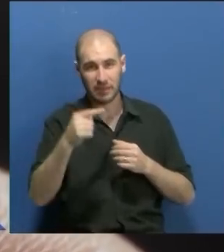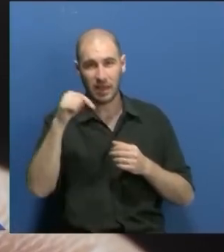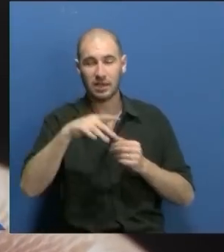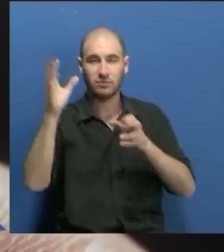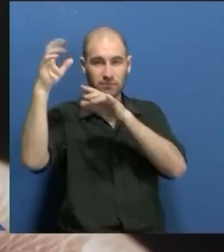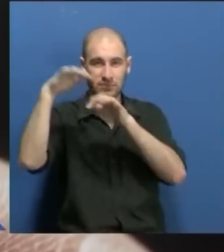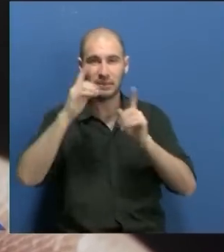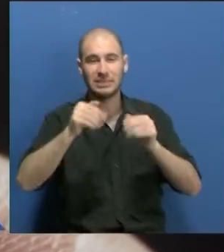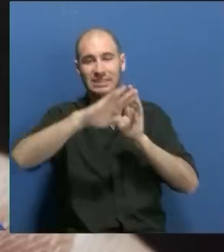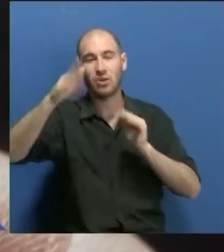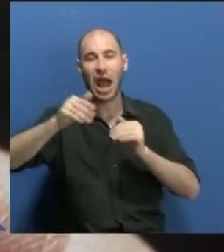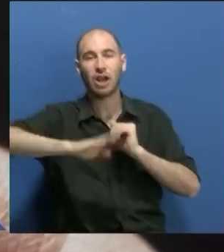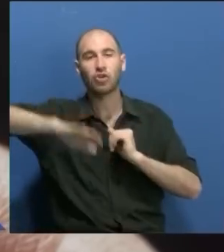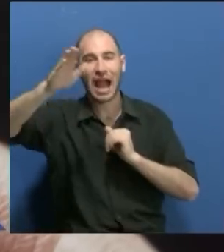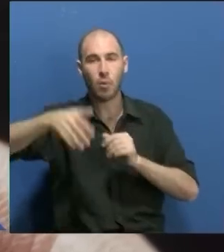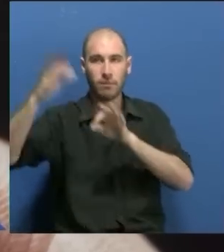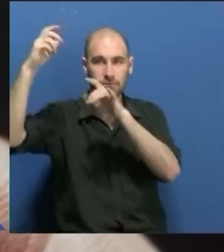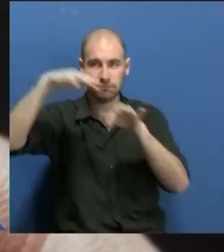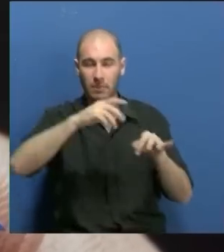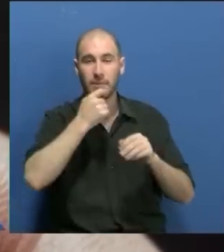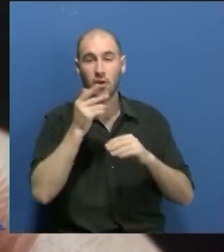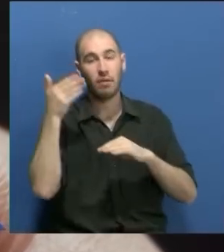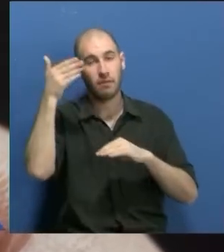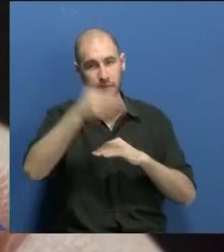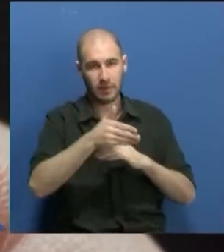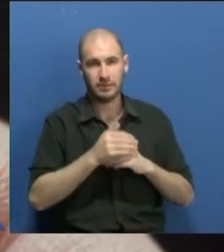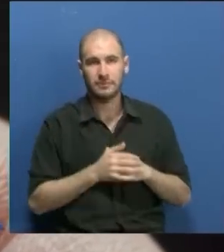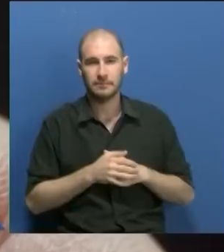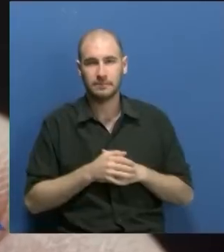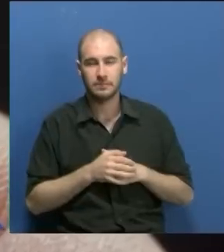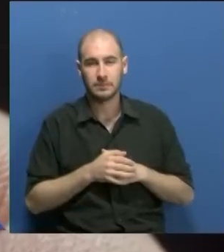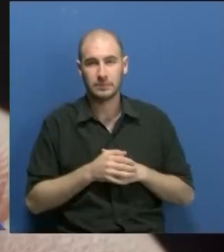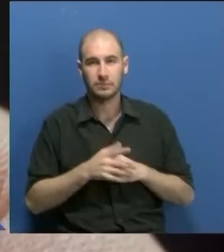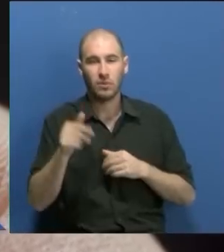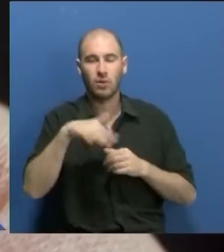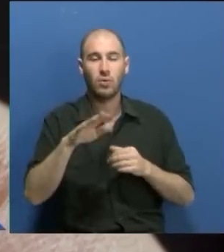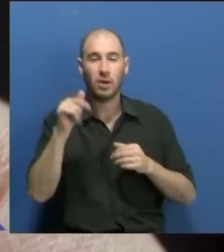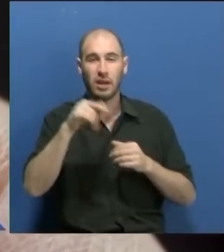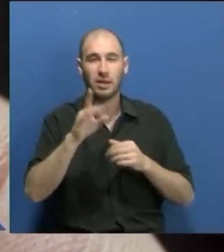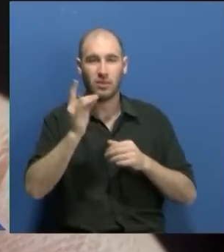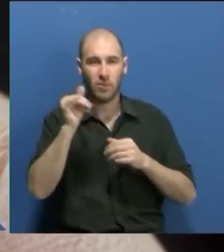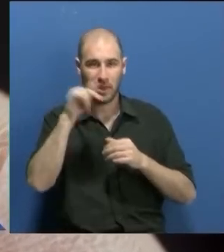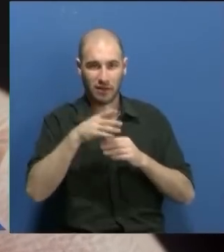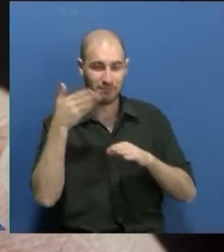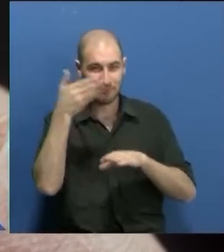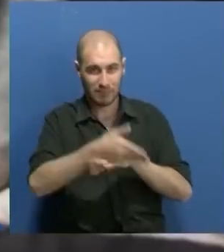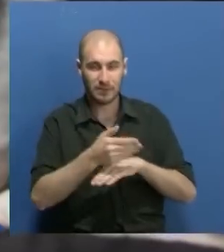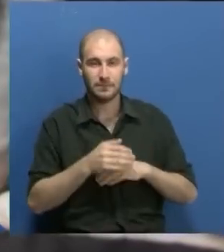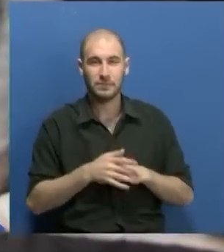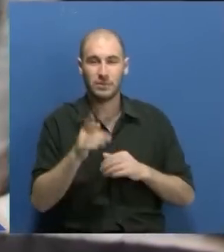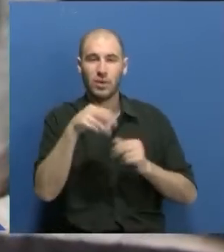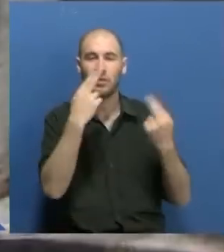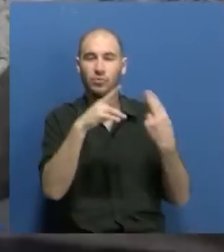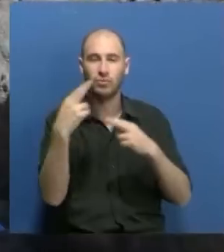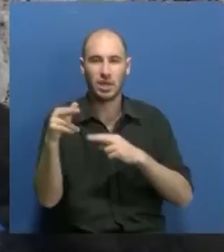una parte del Cerro Aconcagua. Si hoy día uno va a donde está la aduana argentina, uh-huh, aparte de